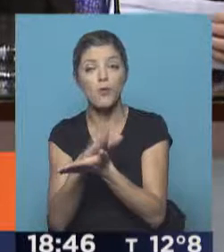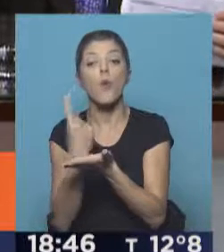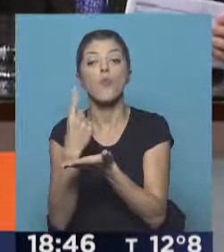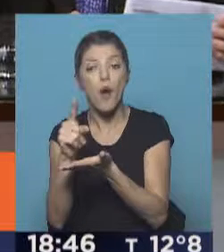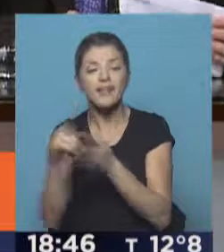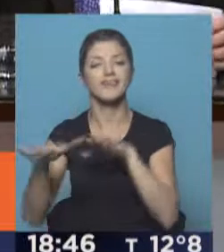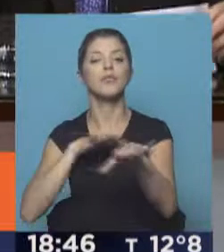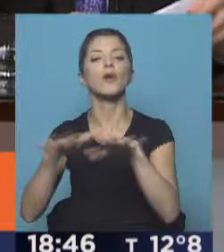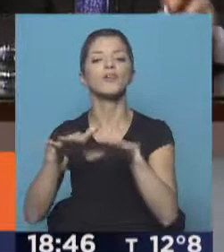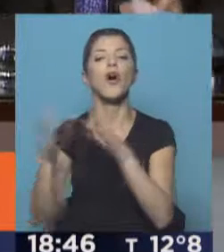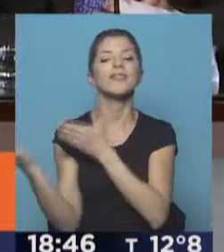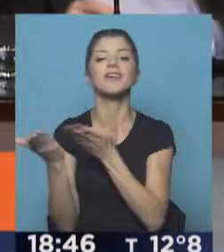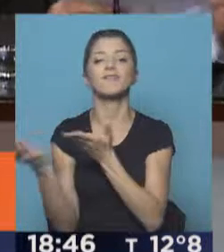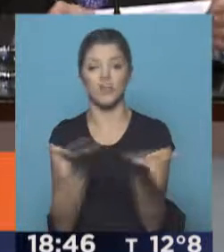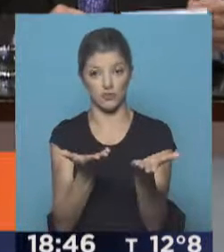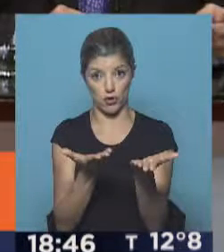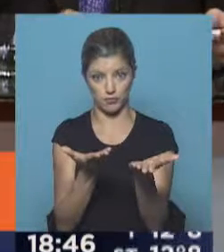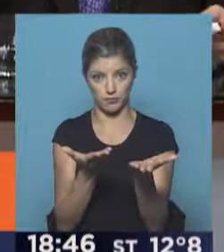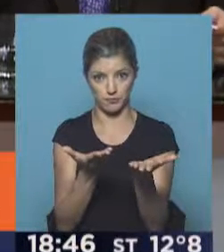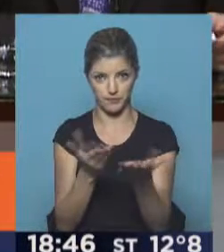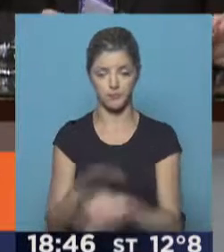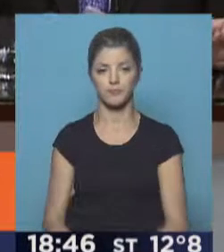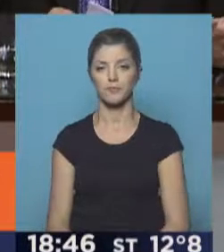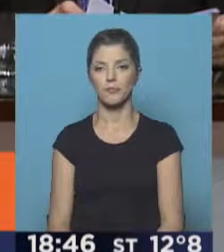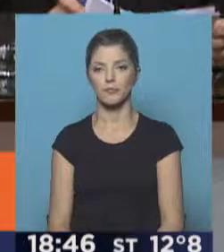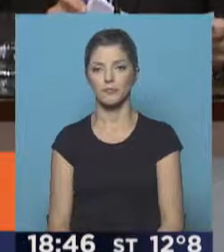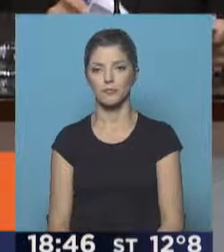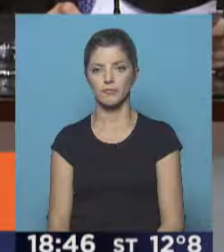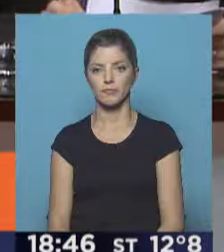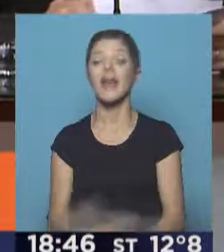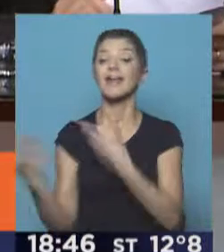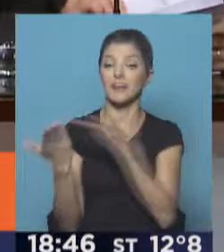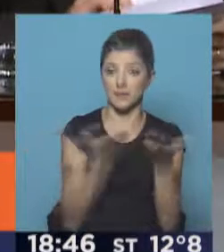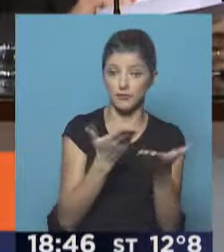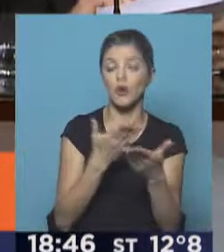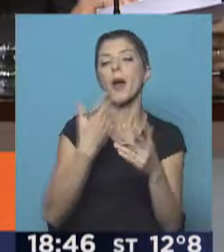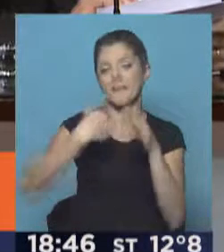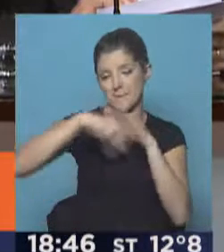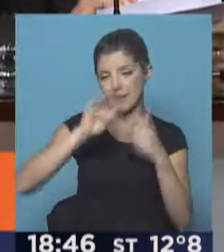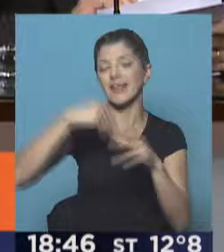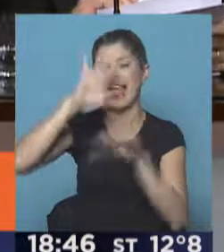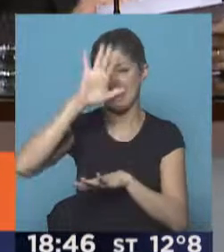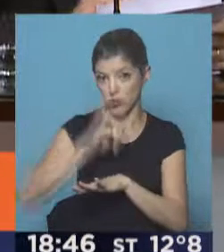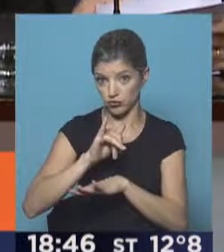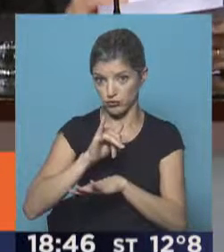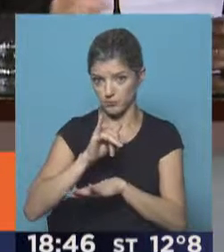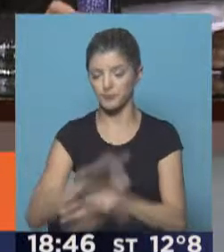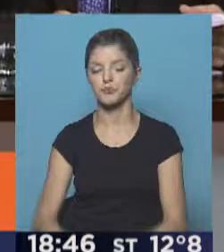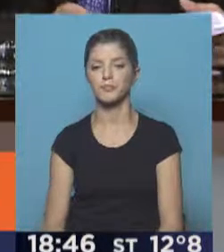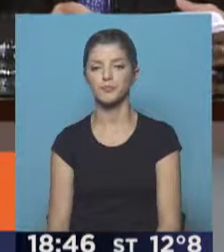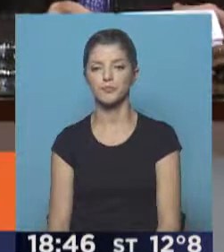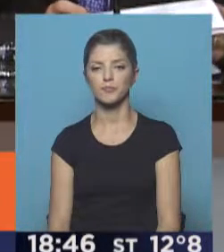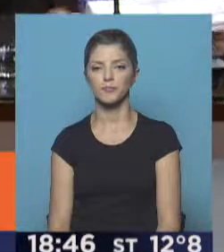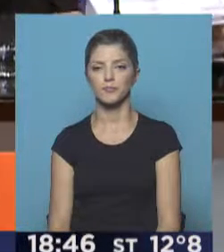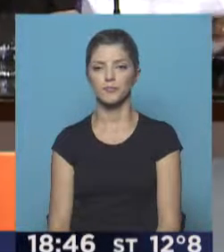las tarifas de los servicios, particularmente de la energía. Durante muchos